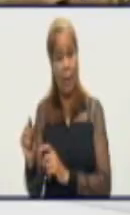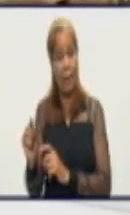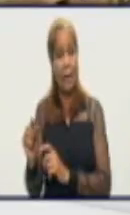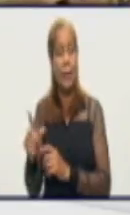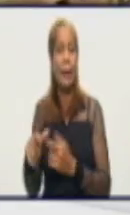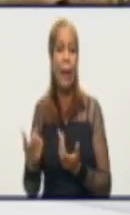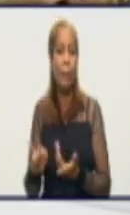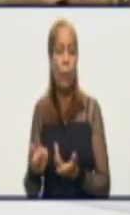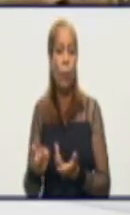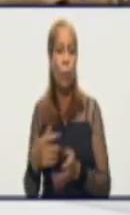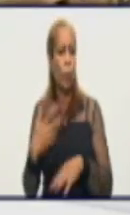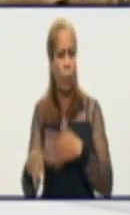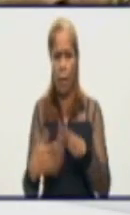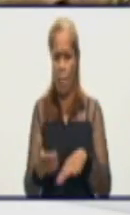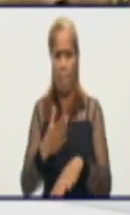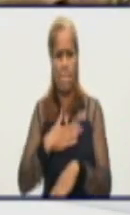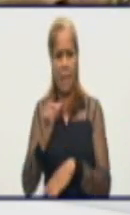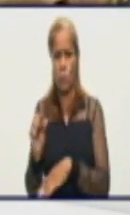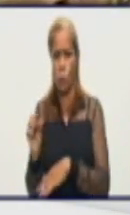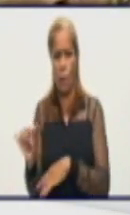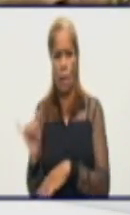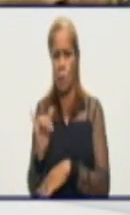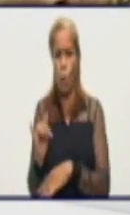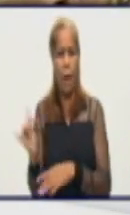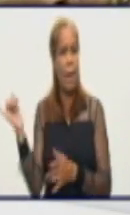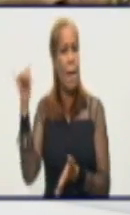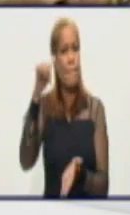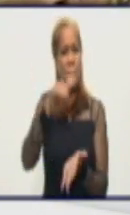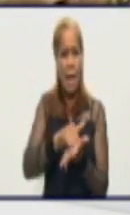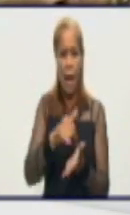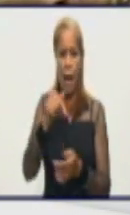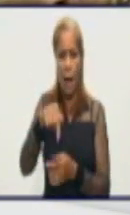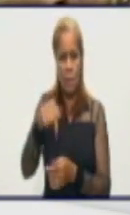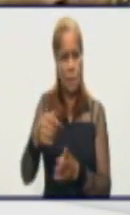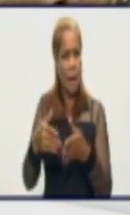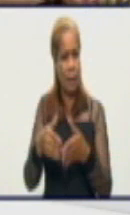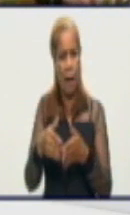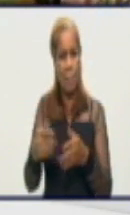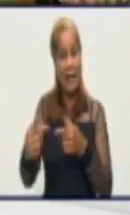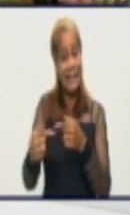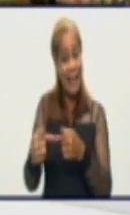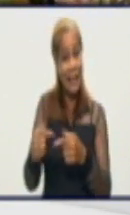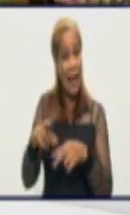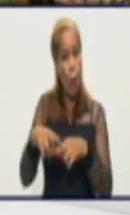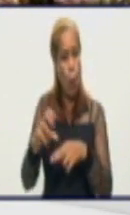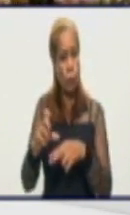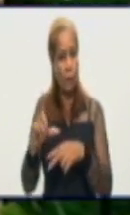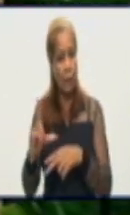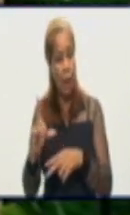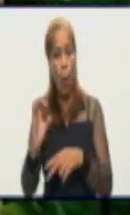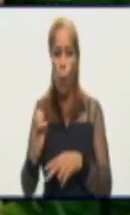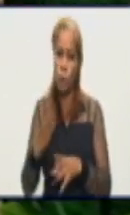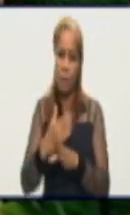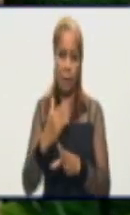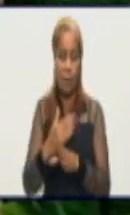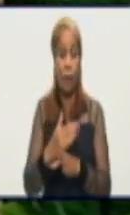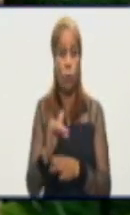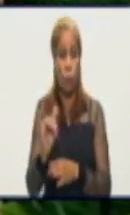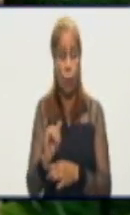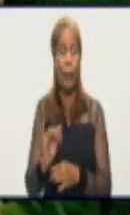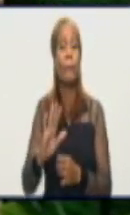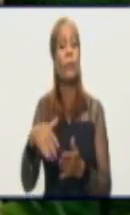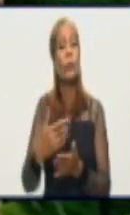provincias y que no están exentas de contagiarse con una de esas variantes. Precisamente una de las medidas de refuerzo